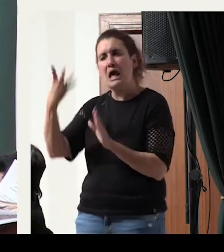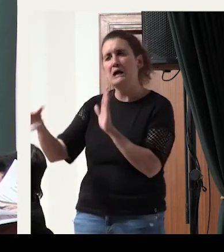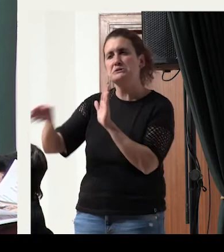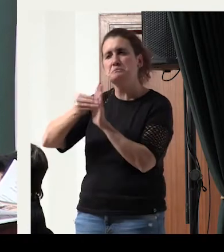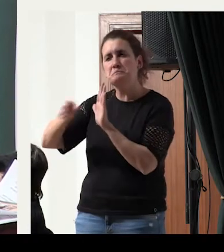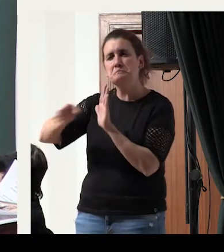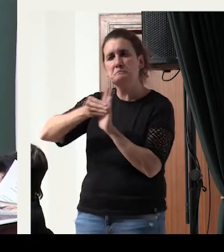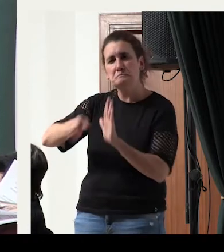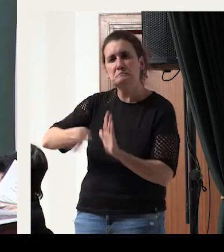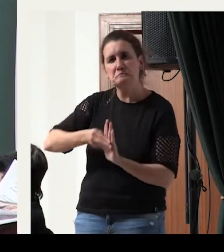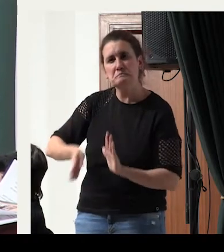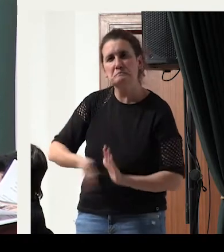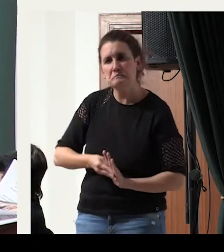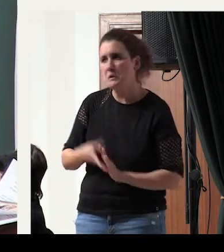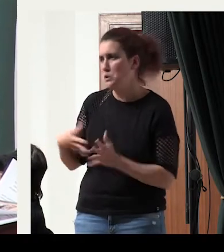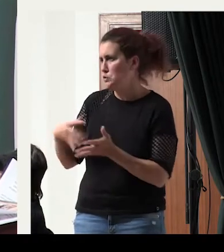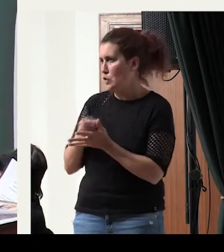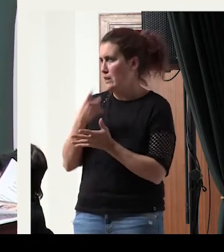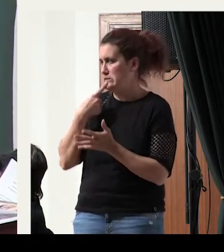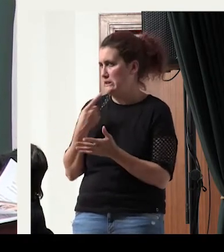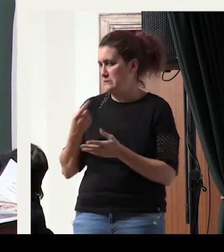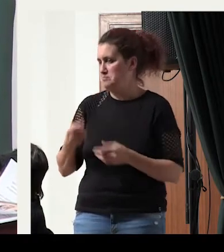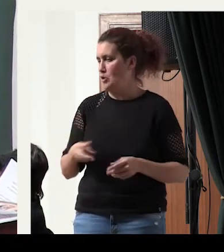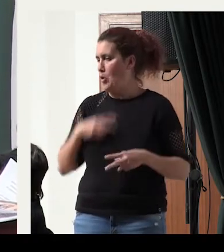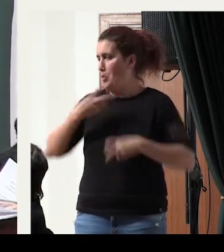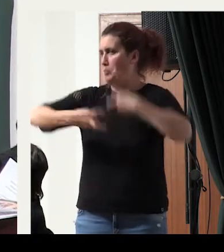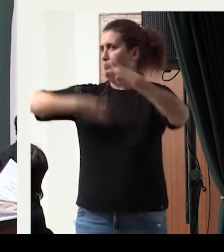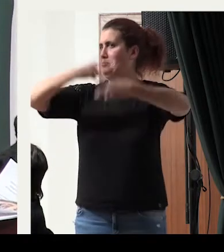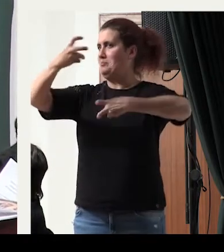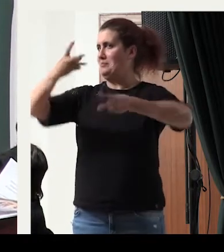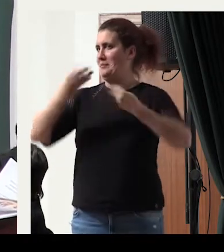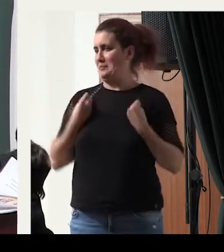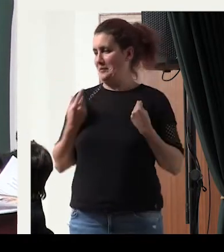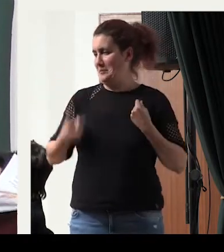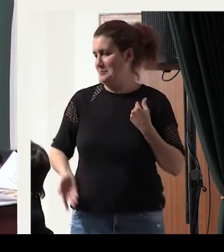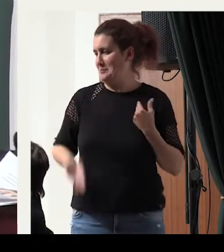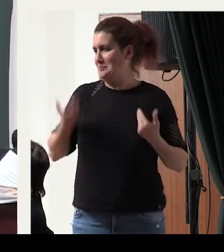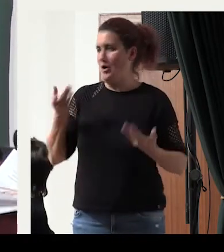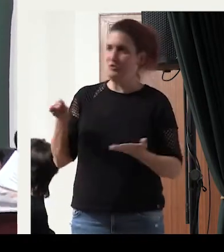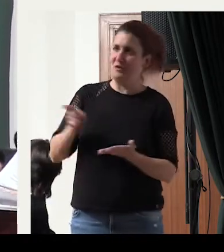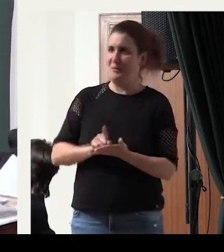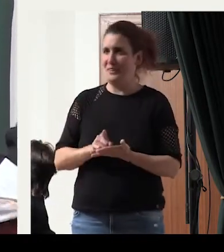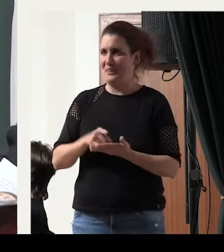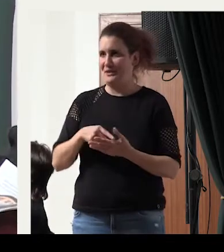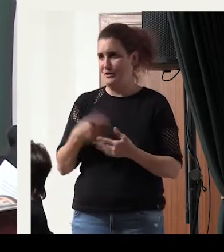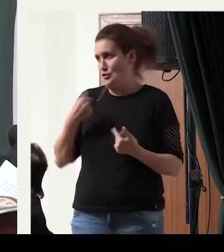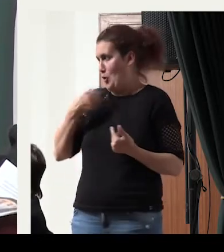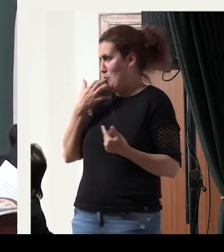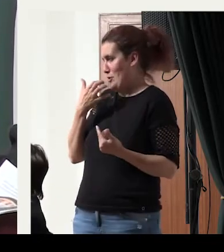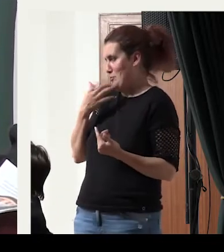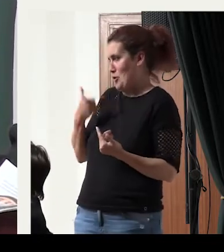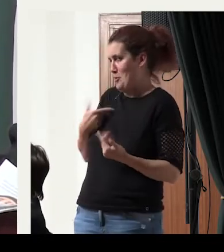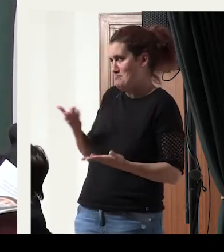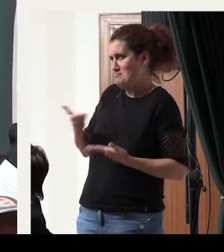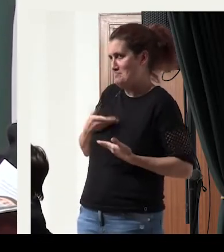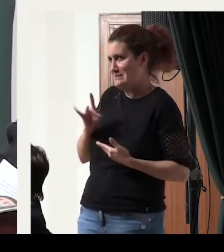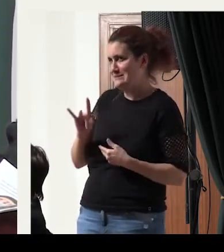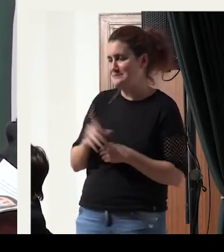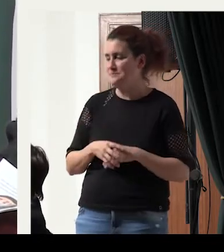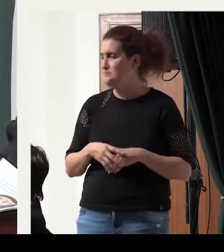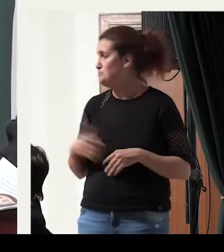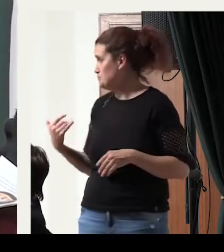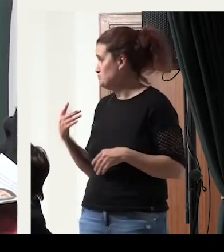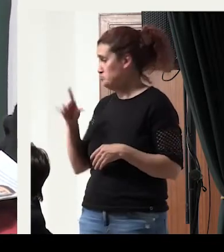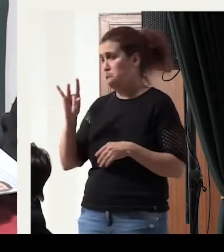y resurgir de las cenizas. Yo por lo menos resurgiría de mis cenizas en ese aspecto, ¿eh? Sí, sí.